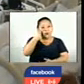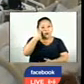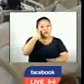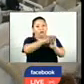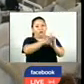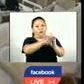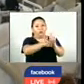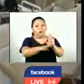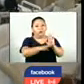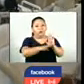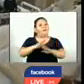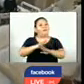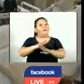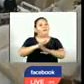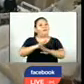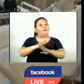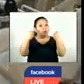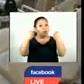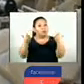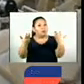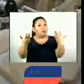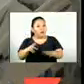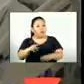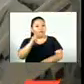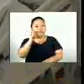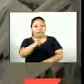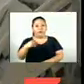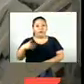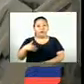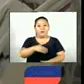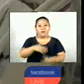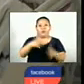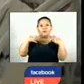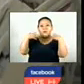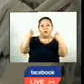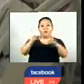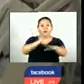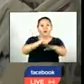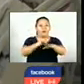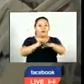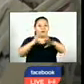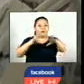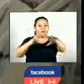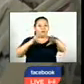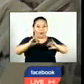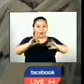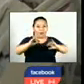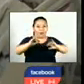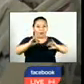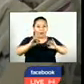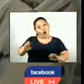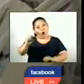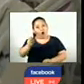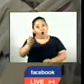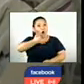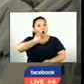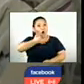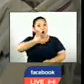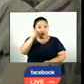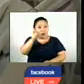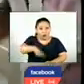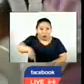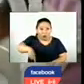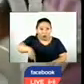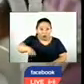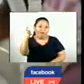protocolos establecidos, establecidos por las autoridades de salud para evitar contagios por este virus en los niños y en los jóvenes, sobre todo porque aquellos no han